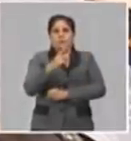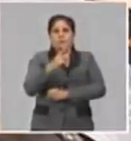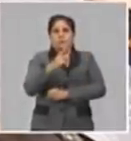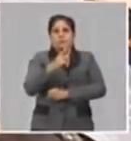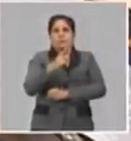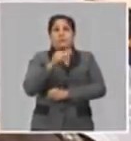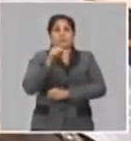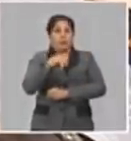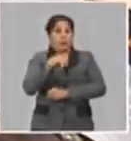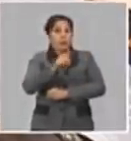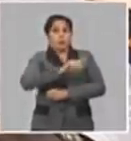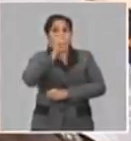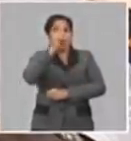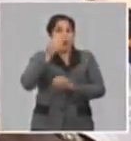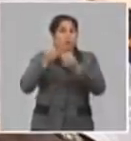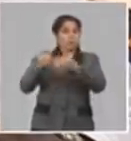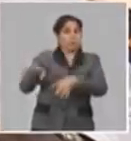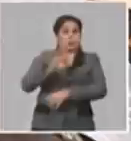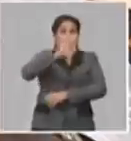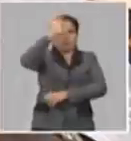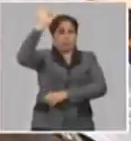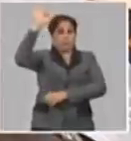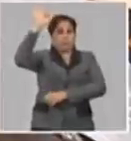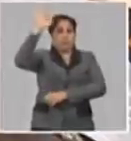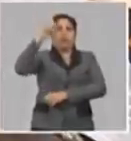Y a la que